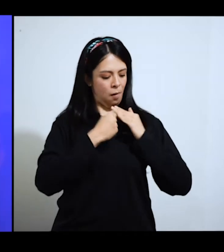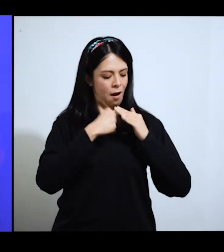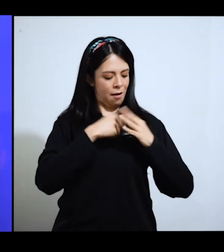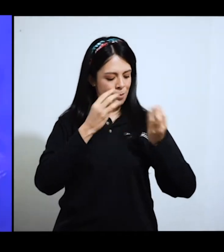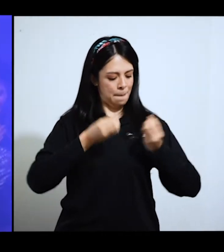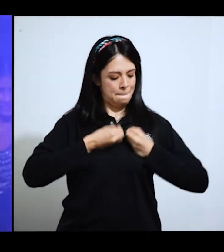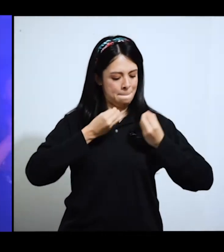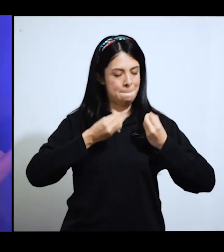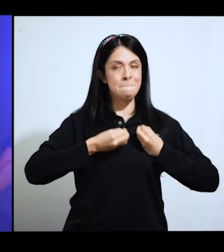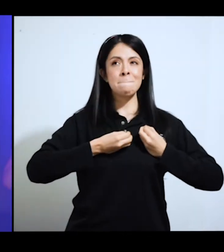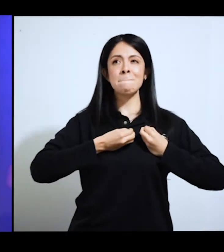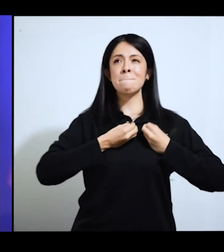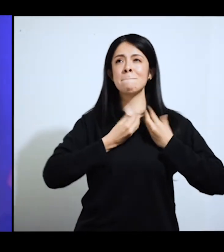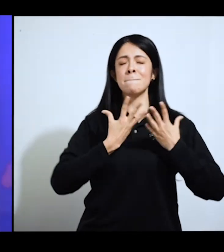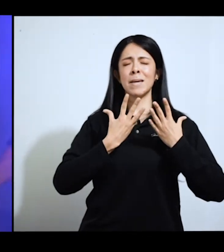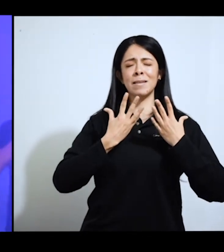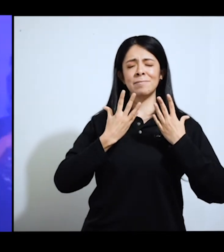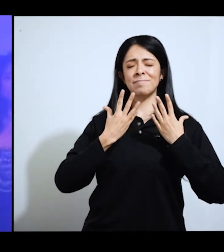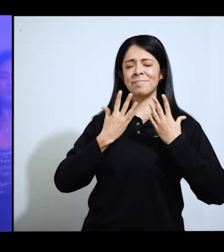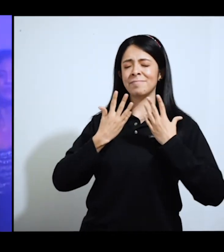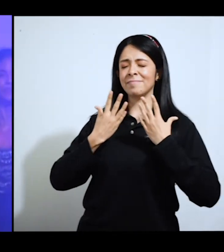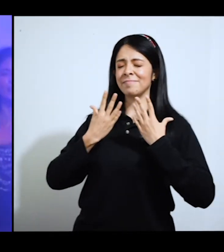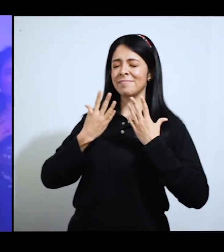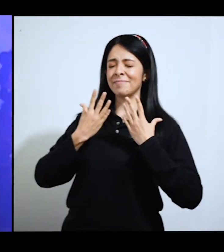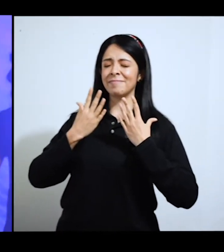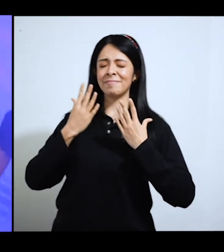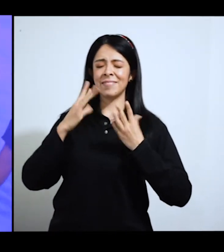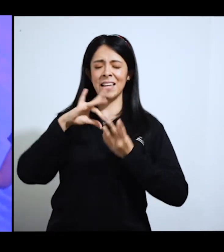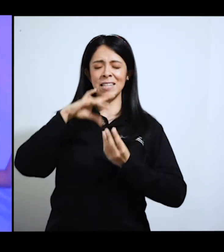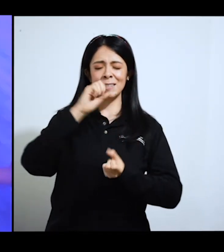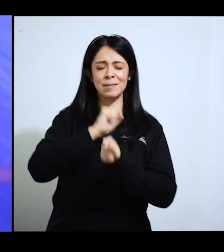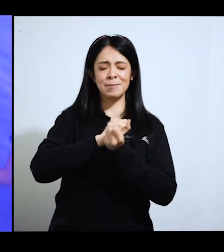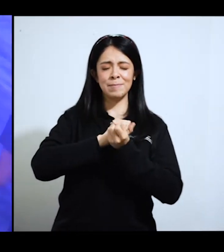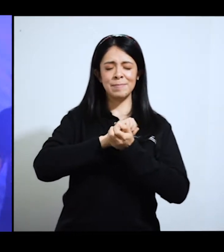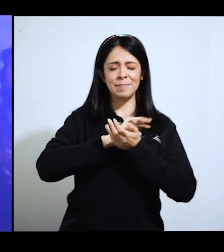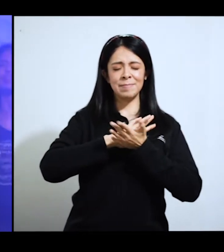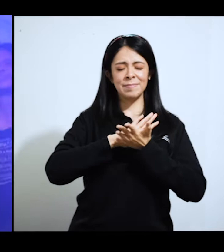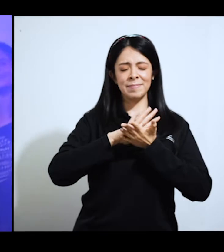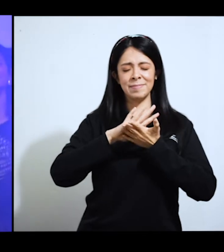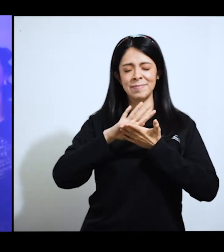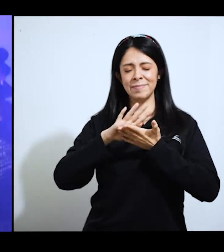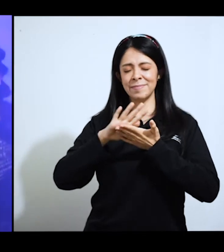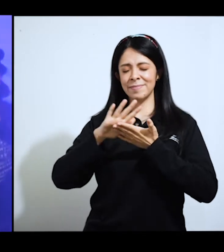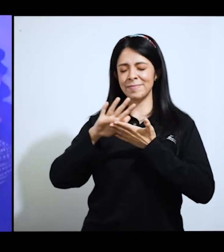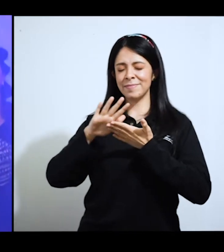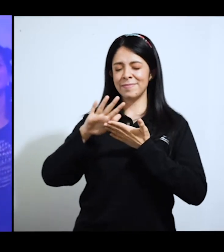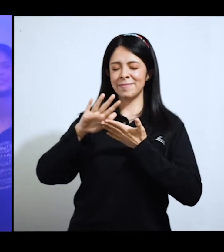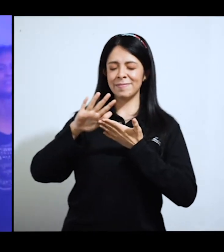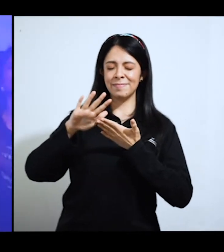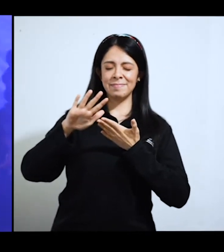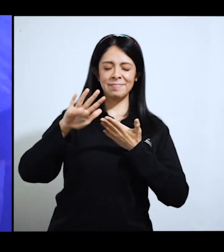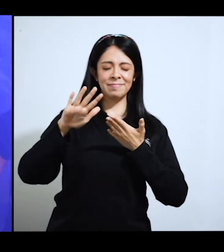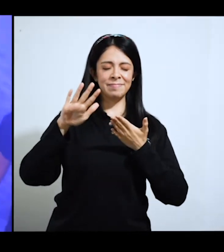vive en nosotros, Espíritu que nos vivifica, Espíritu de Dios.